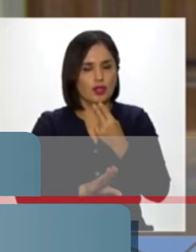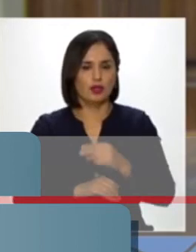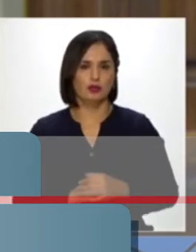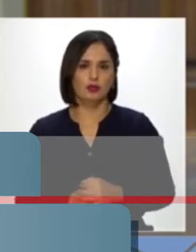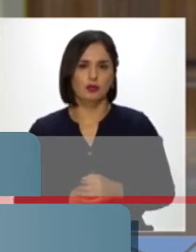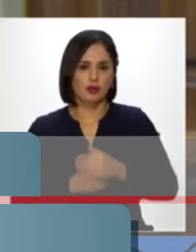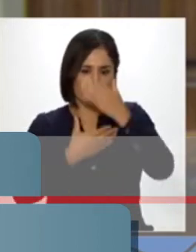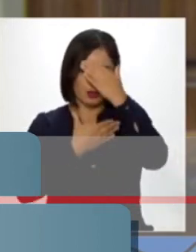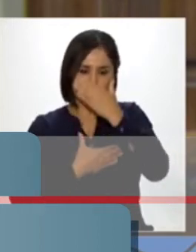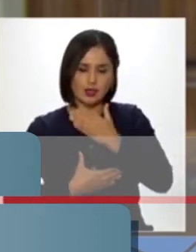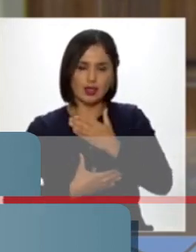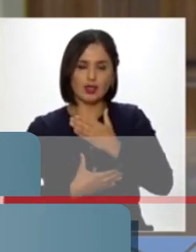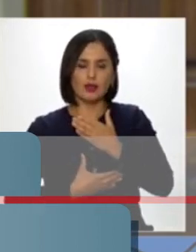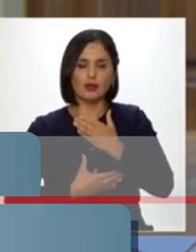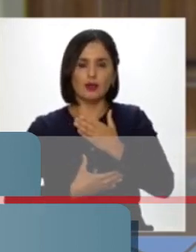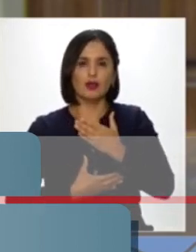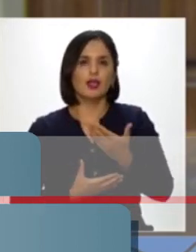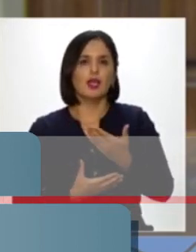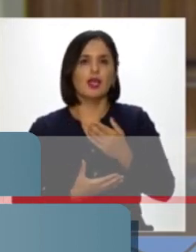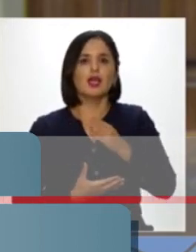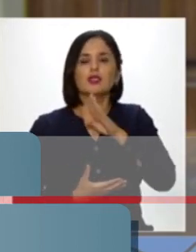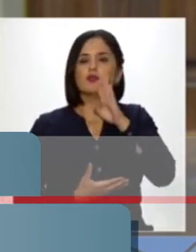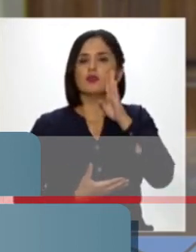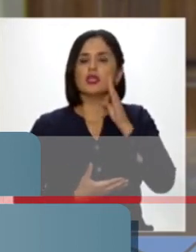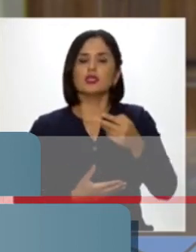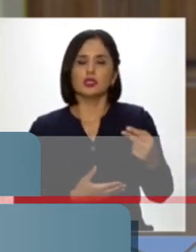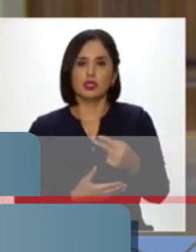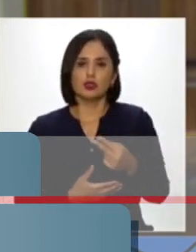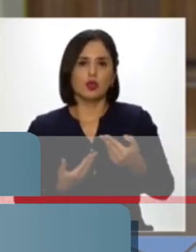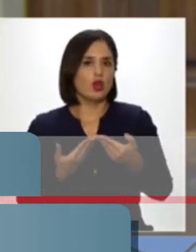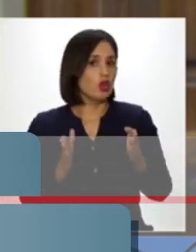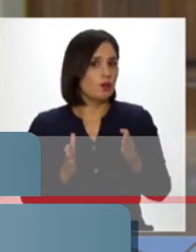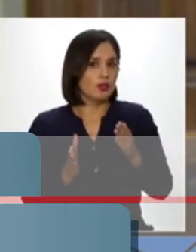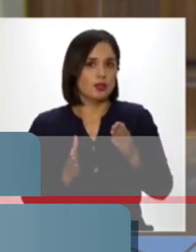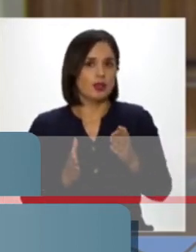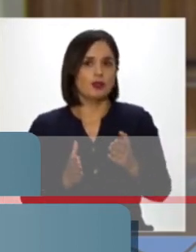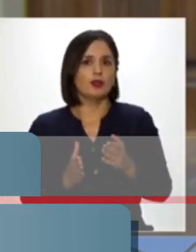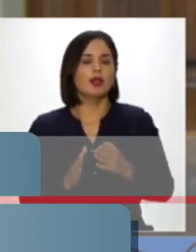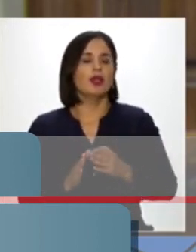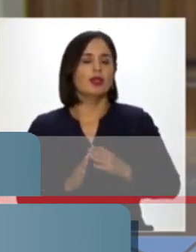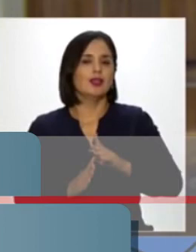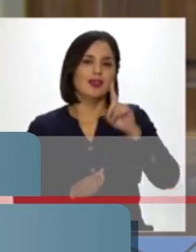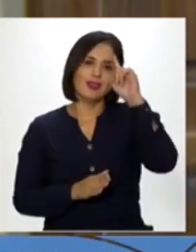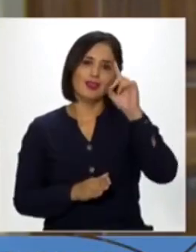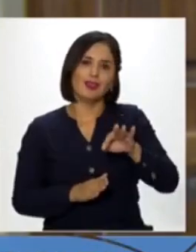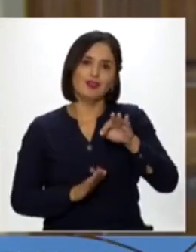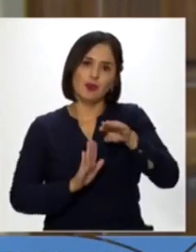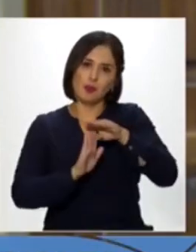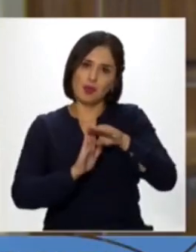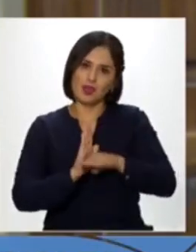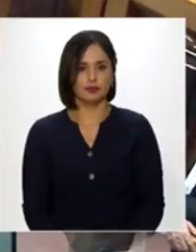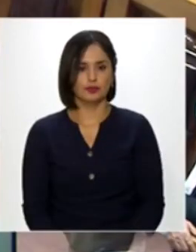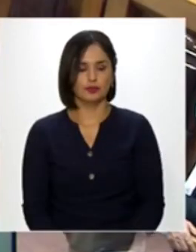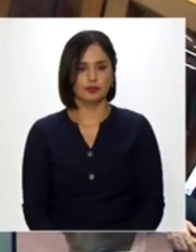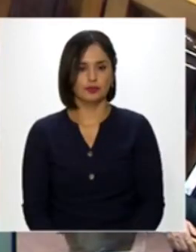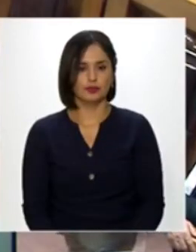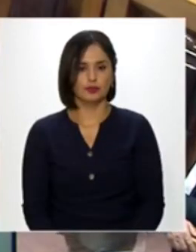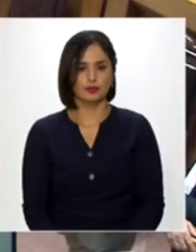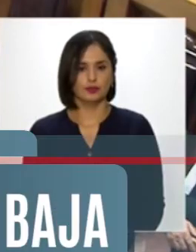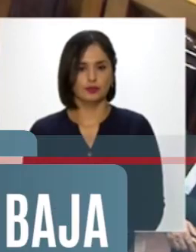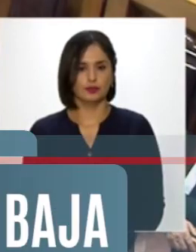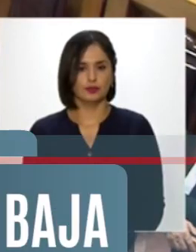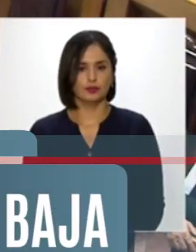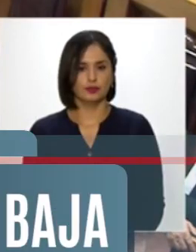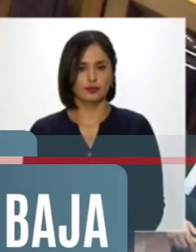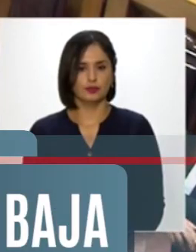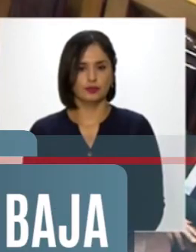integridad sexual o libertad personal que se adopten medidas para evitar la victimización secundaria la cámara de